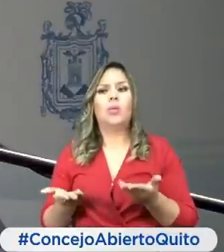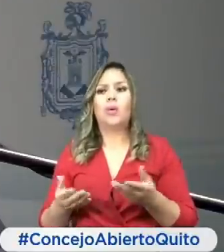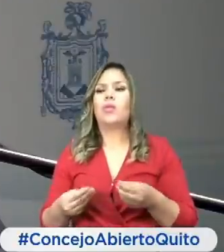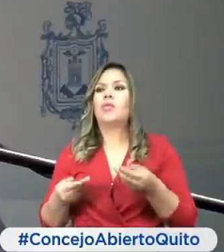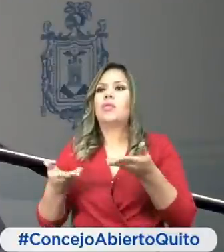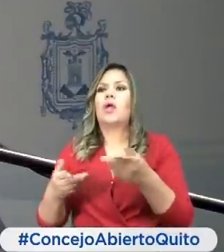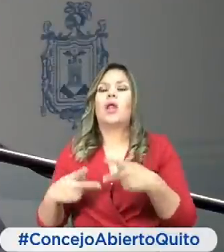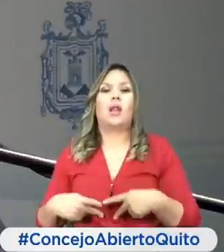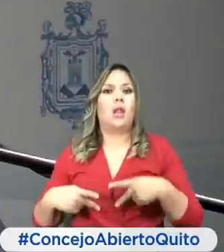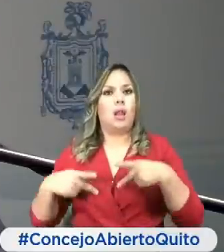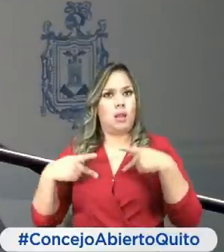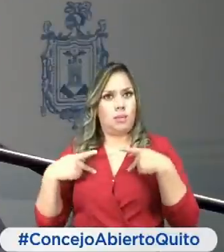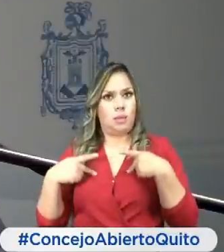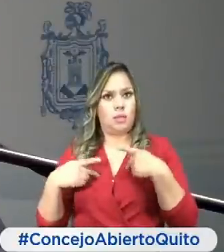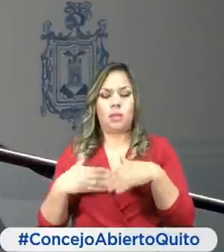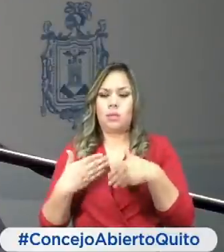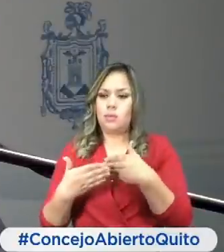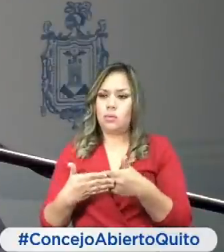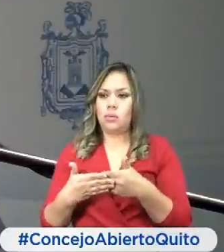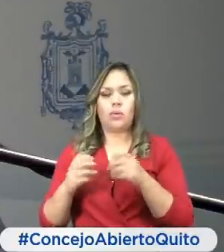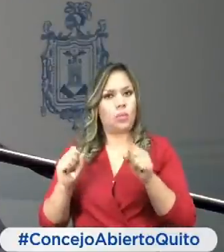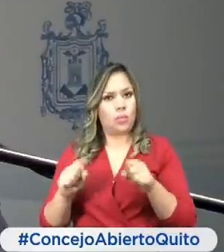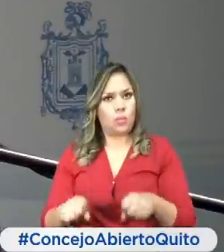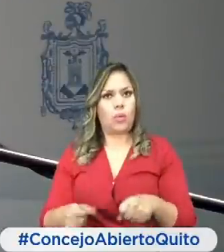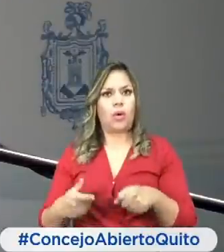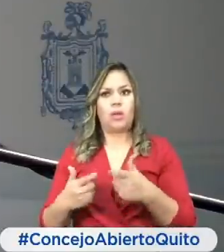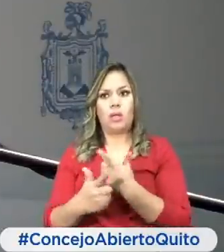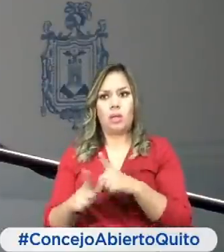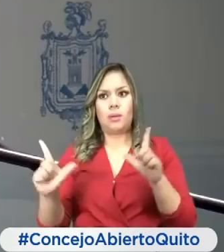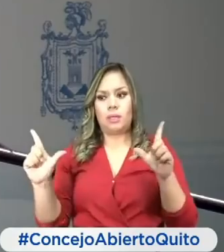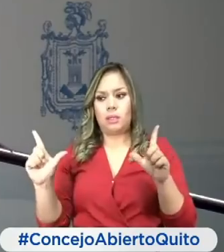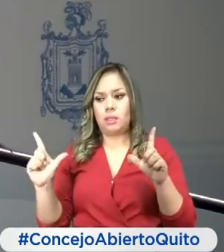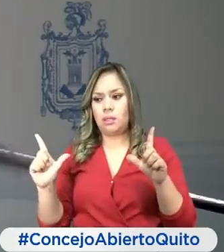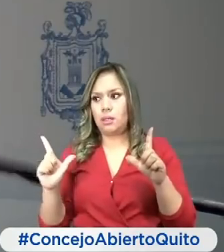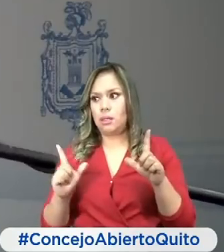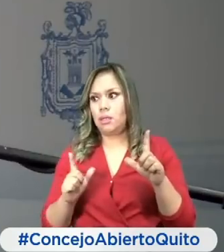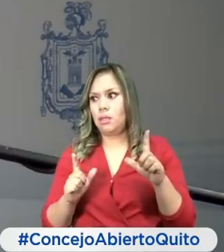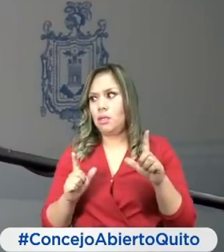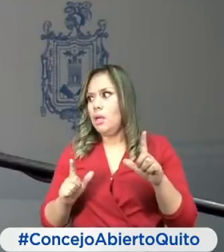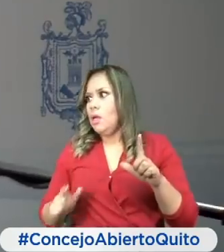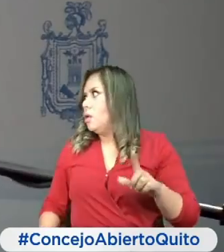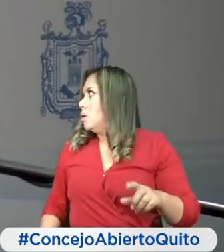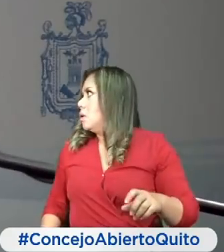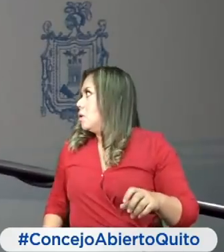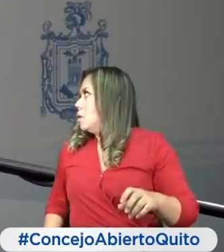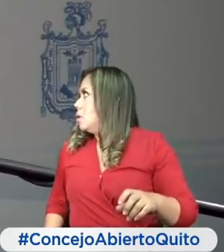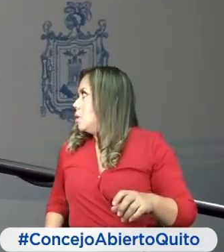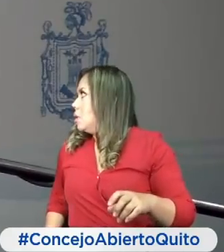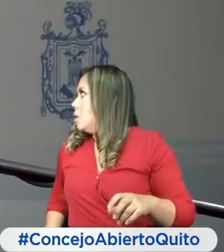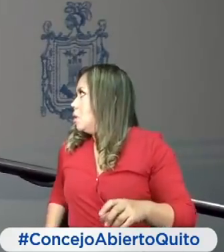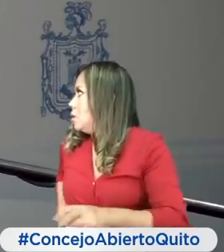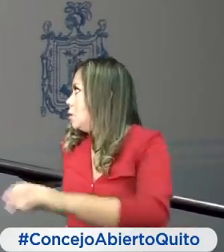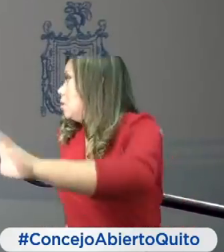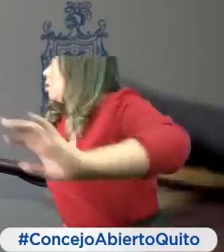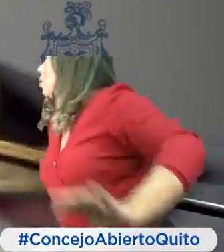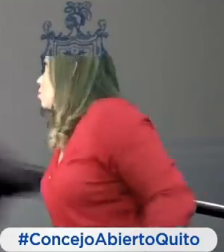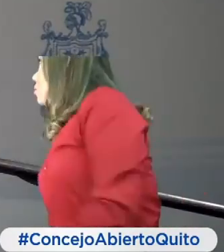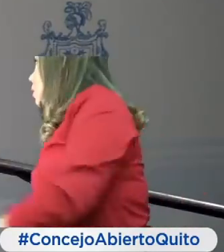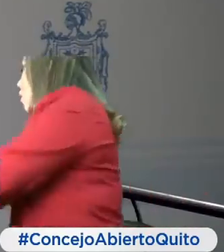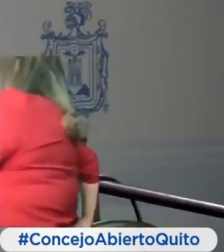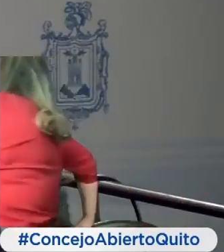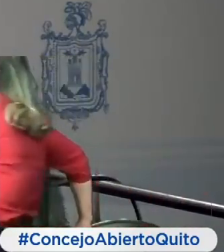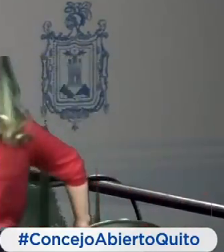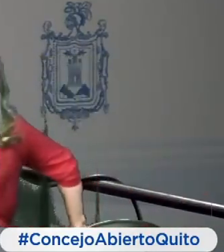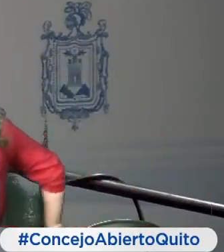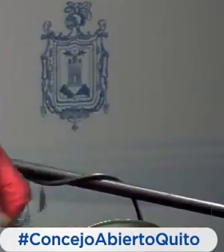vida para que nosotros podamos tener la libertad. ¡Sinvergüenza! ¡Renuncia! ¡Ten presencia!